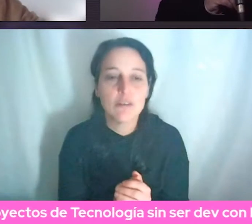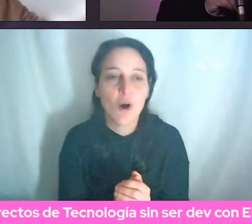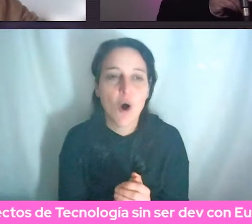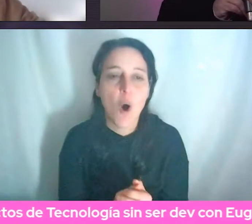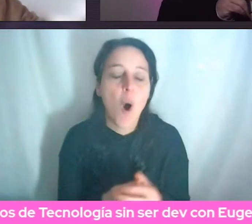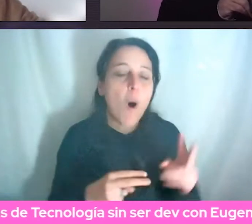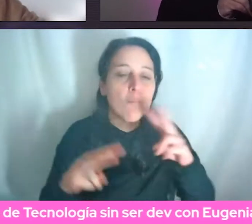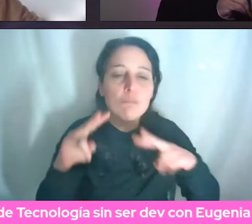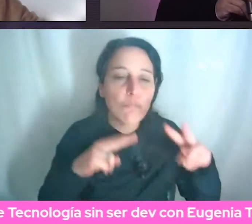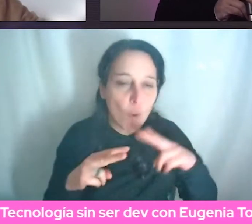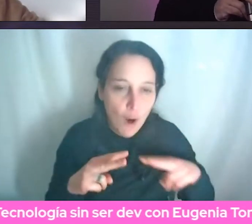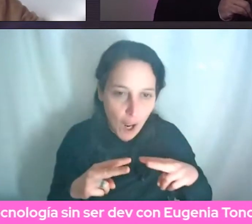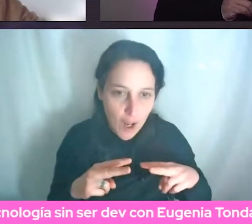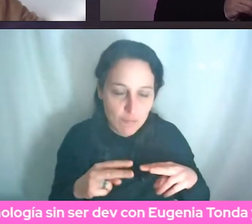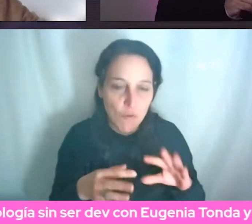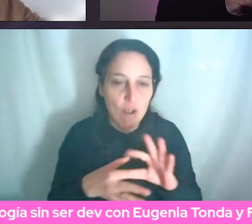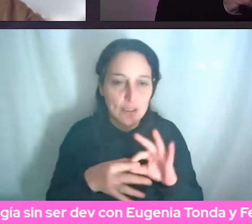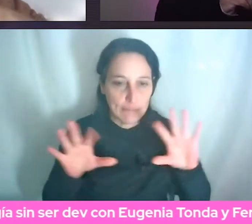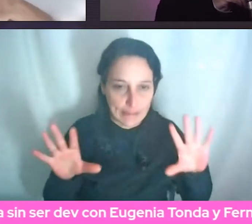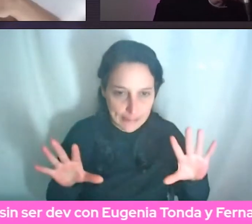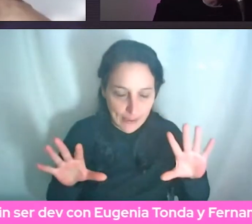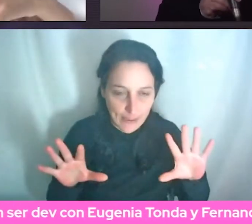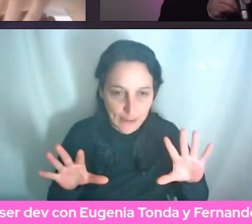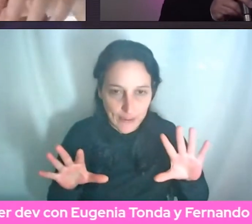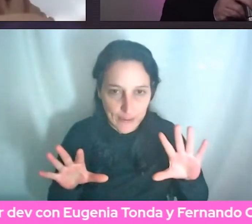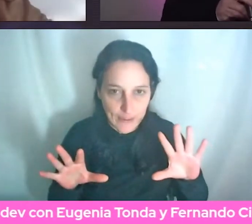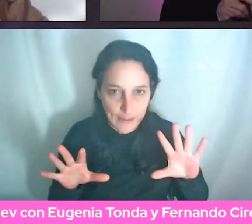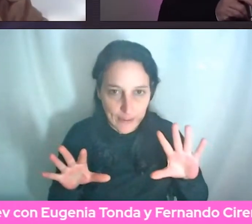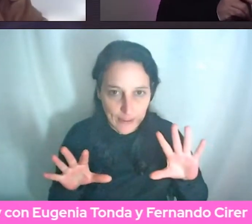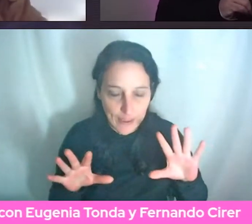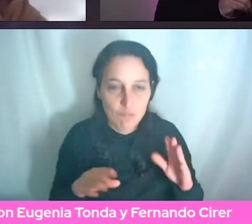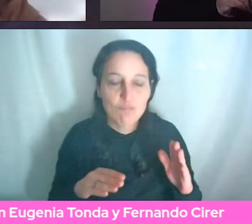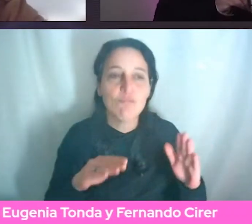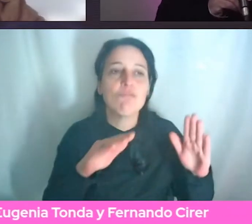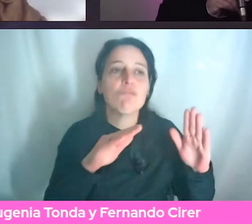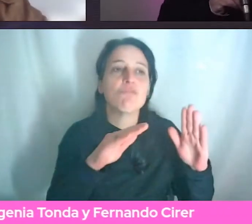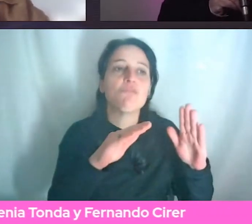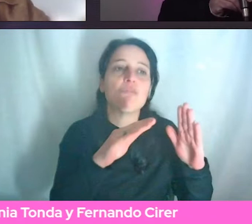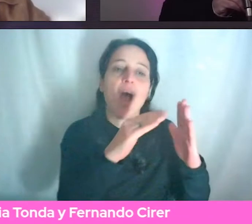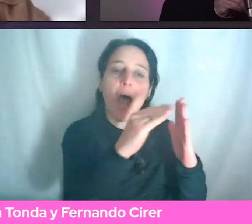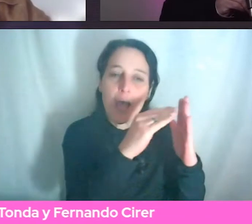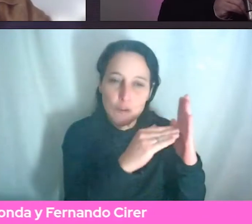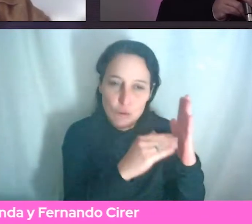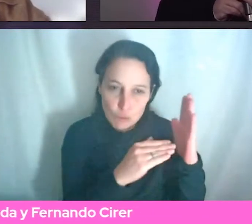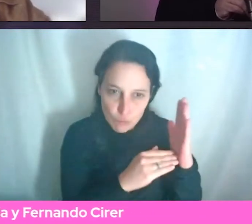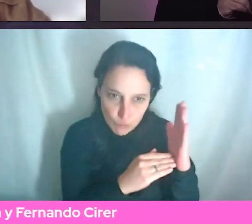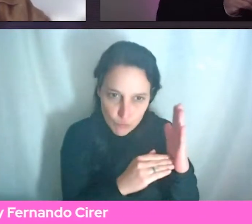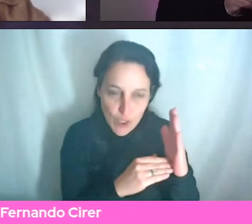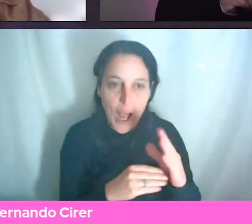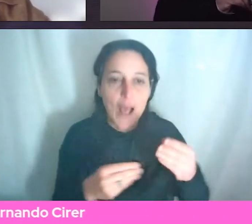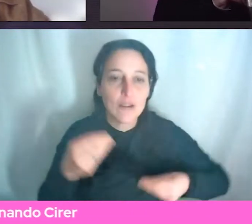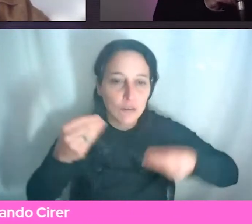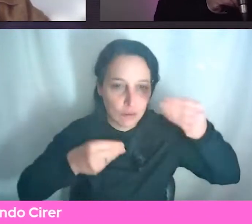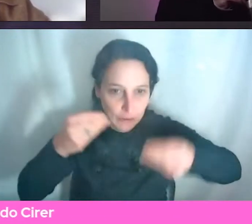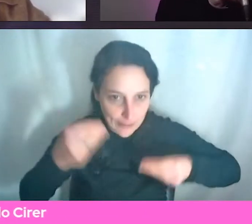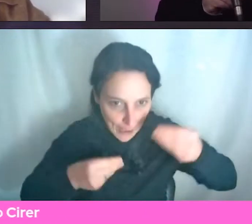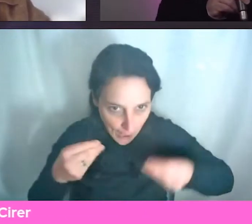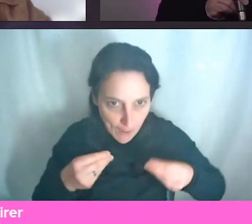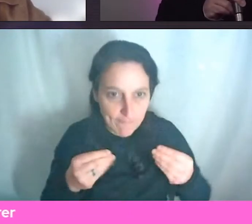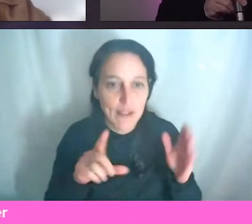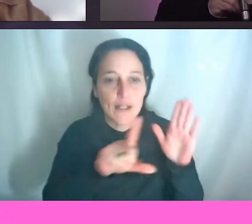la autonomía, eso es fundamental. Tenemos una estructura contable, financiera y legal y facilitamos